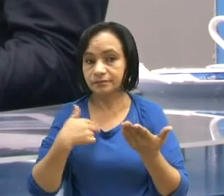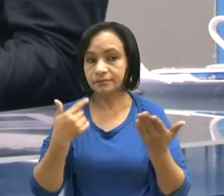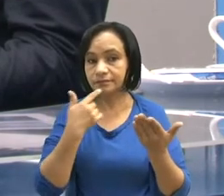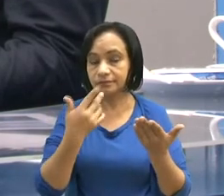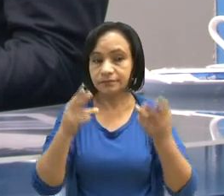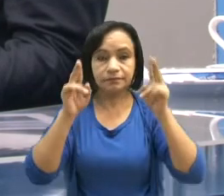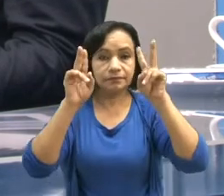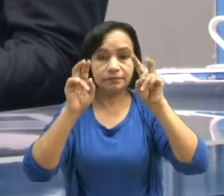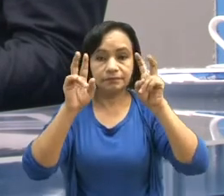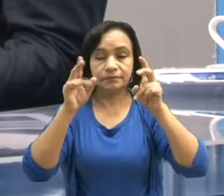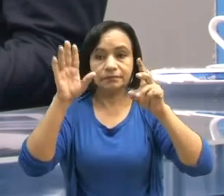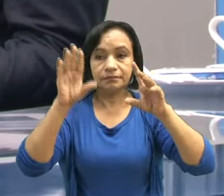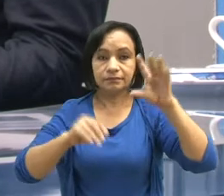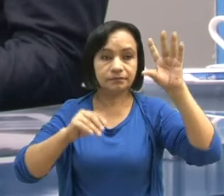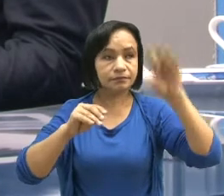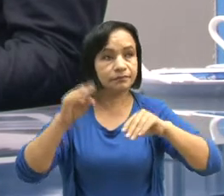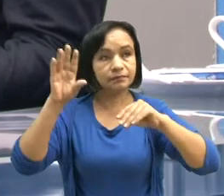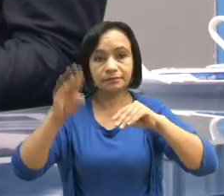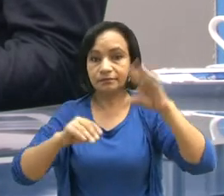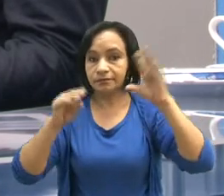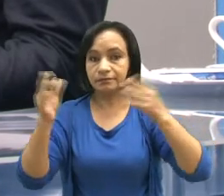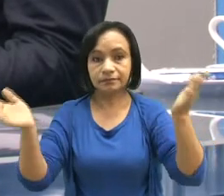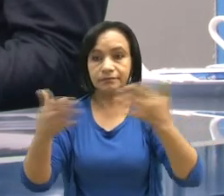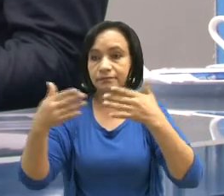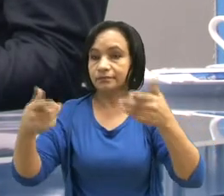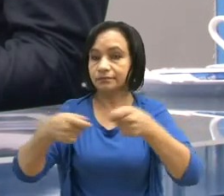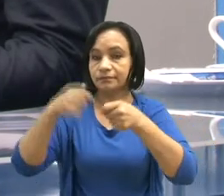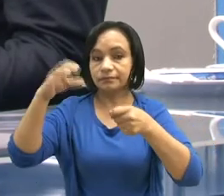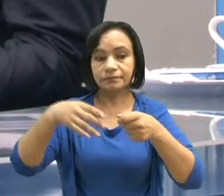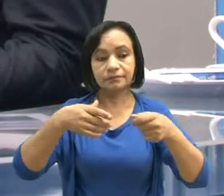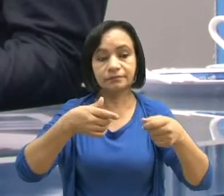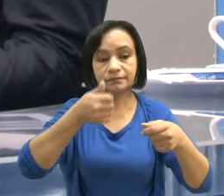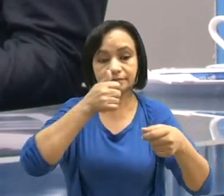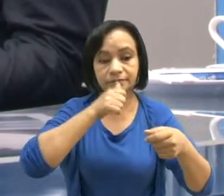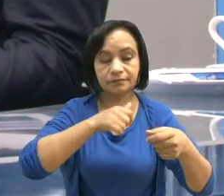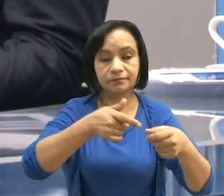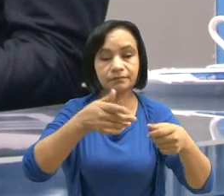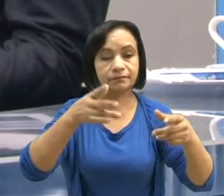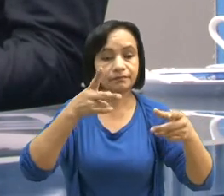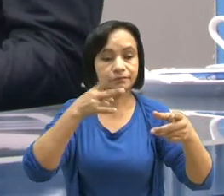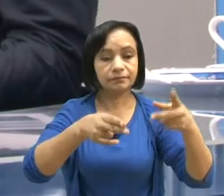el tema de los apagones, recordemos que no teníamos energía eléctrica, por lo tanto ese 65% de